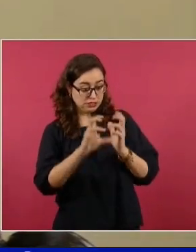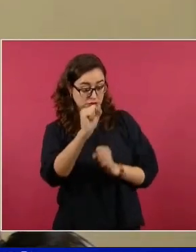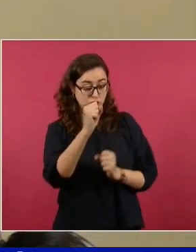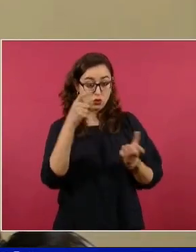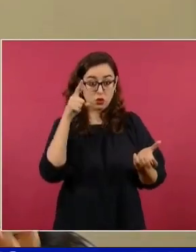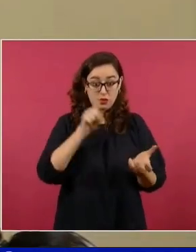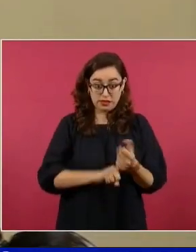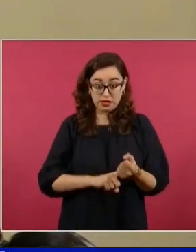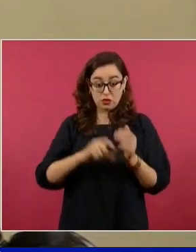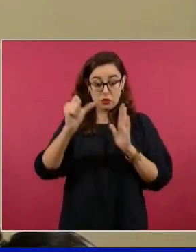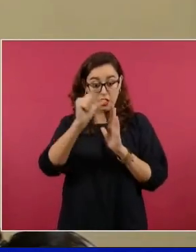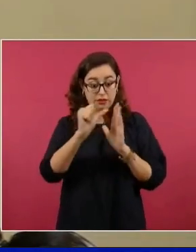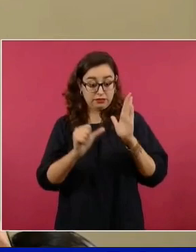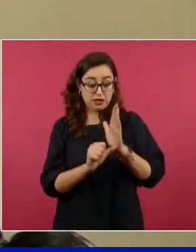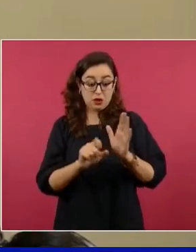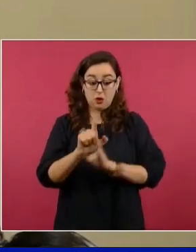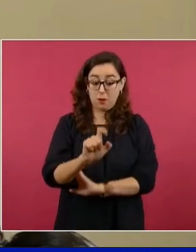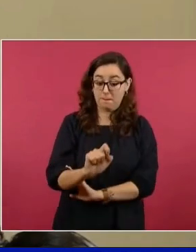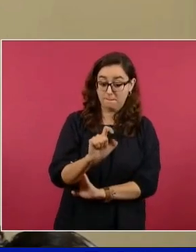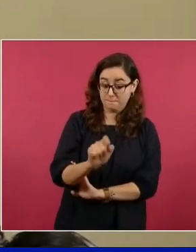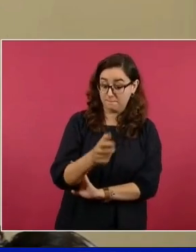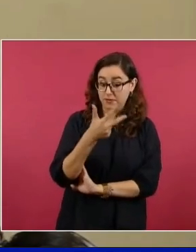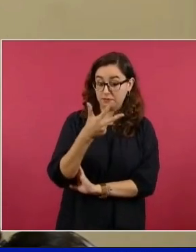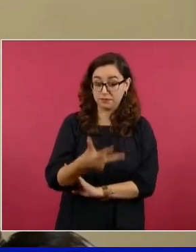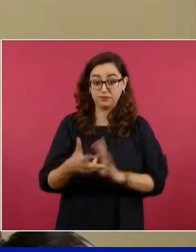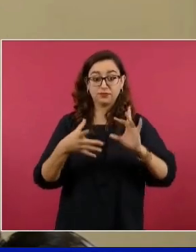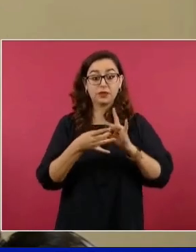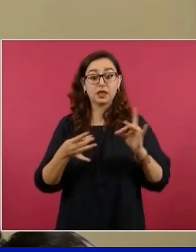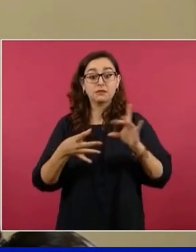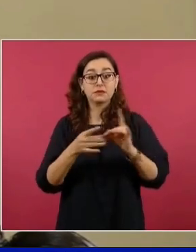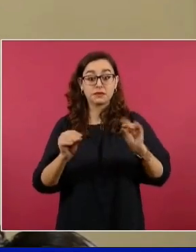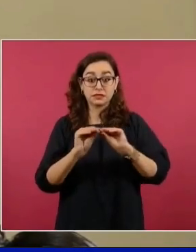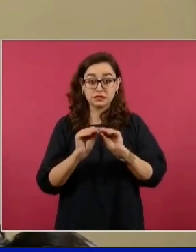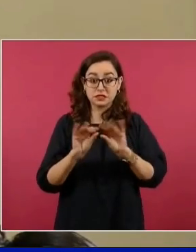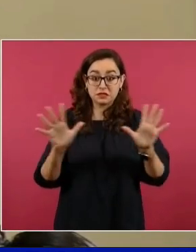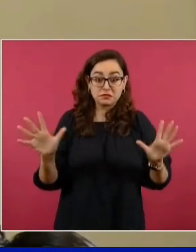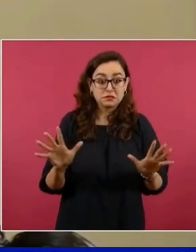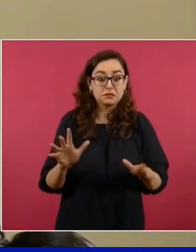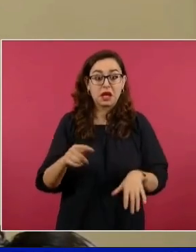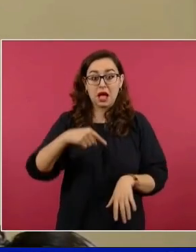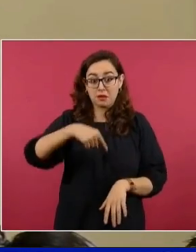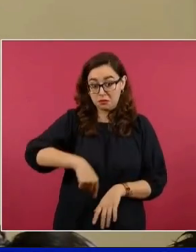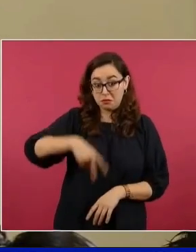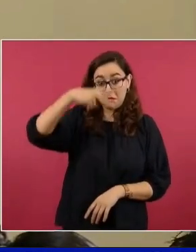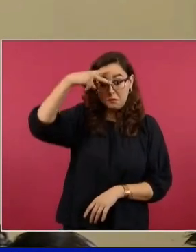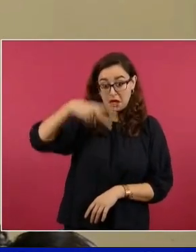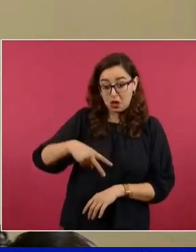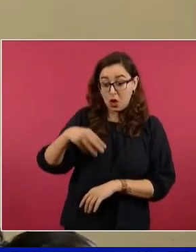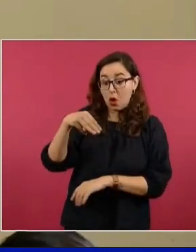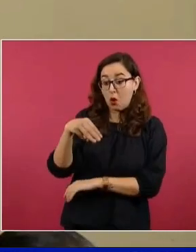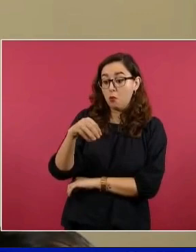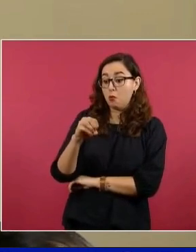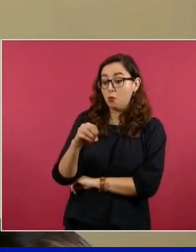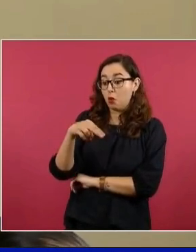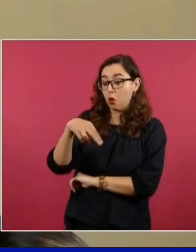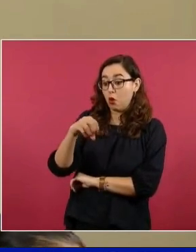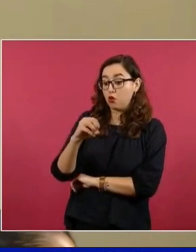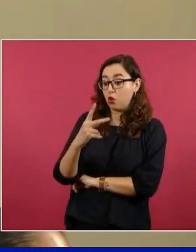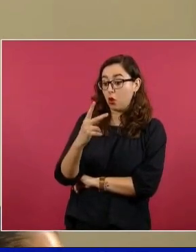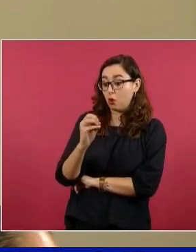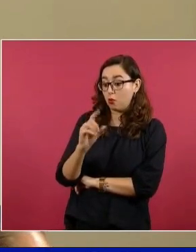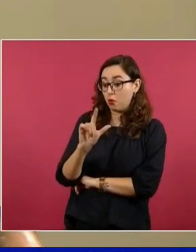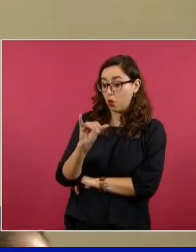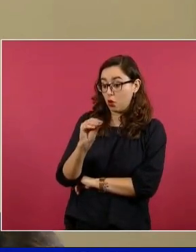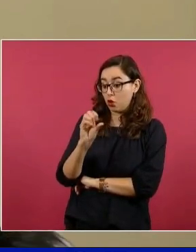28 es muy claro, habla que en México están prohibidos los monopolios y las prácticas